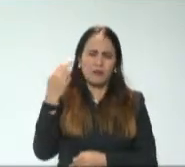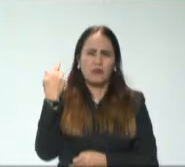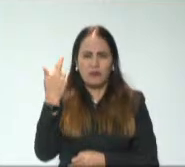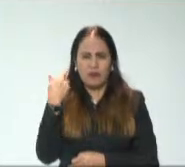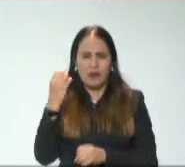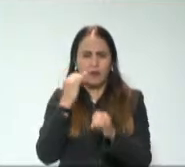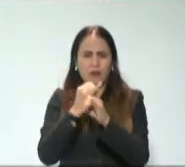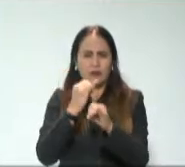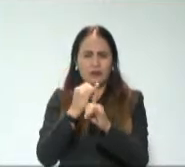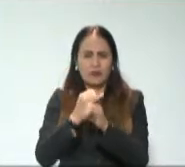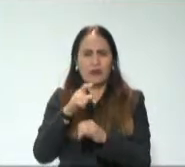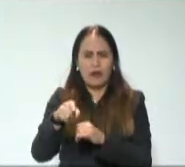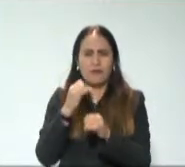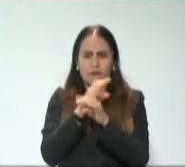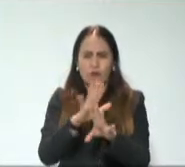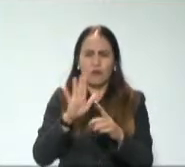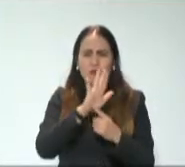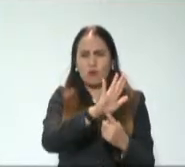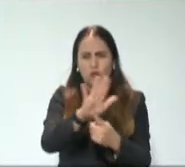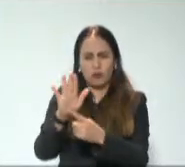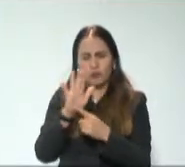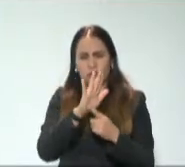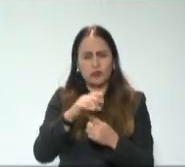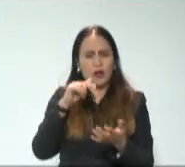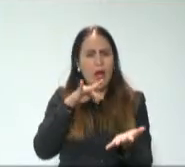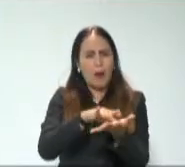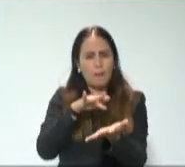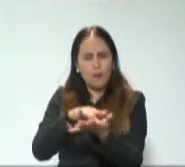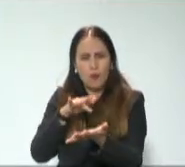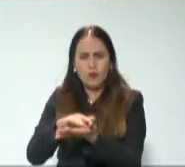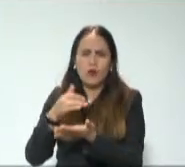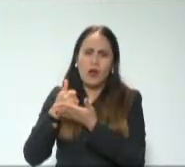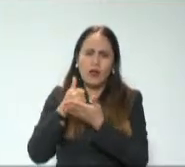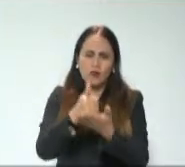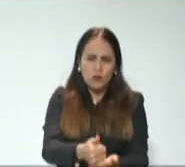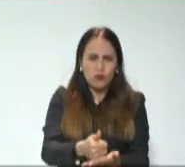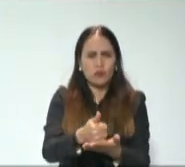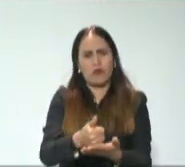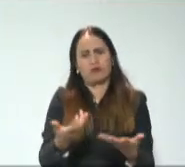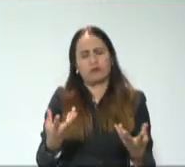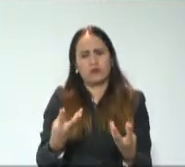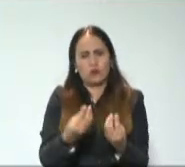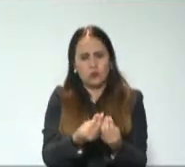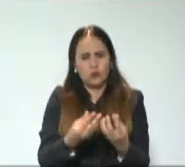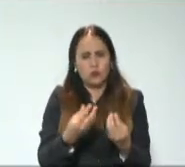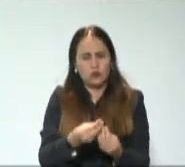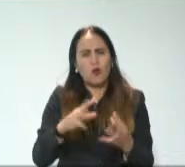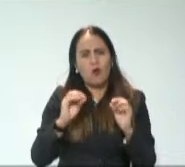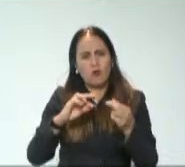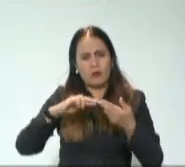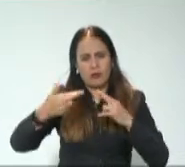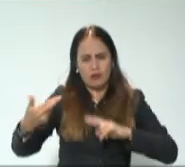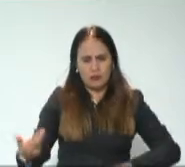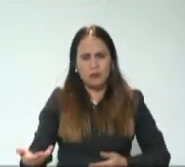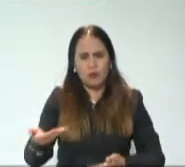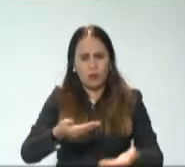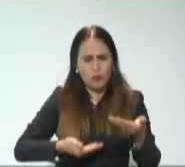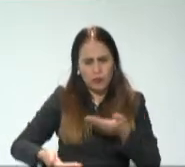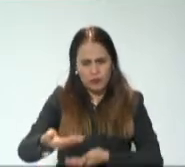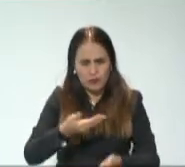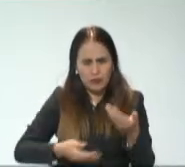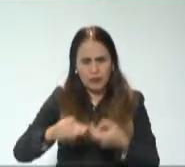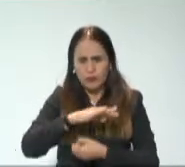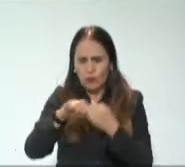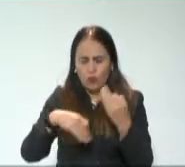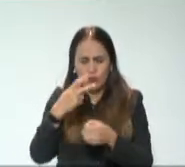cual se presenta los diversos apoyos ayudas cooperación o eh relaciones comerciales con todos los países del mundo